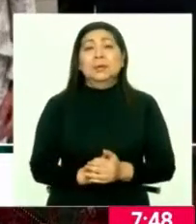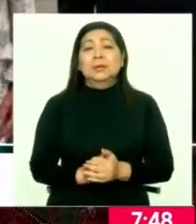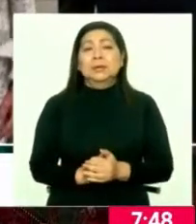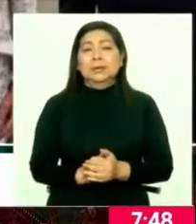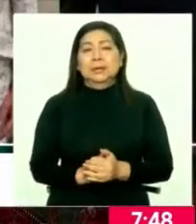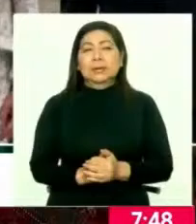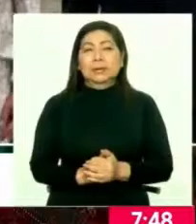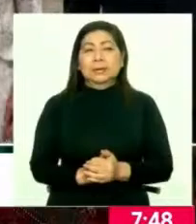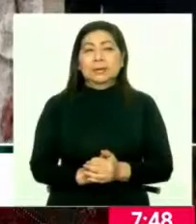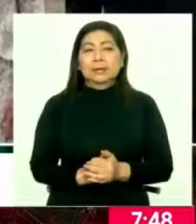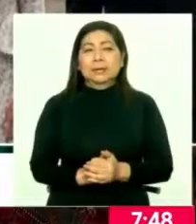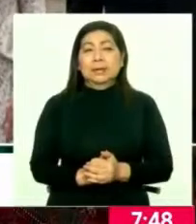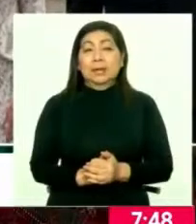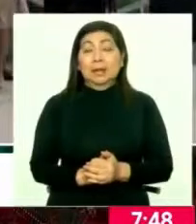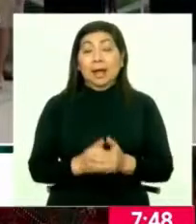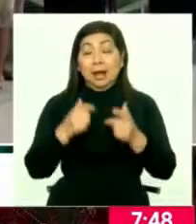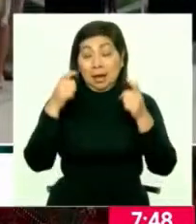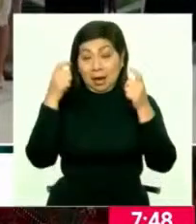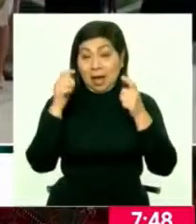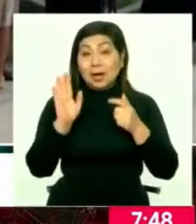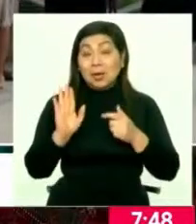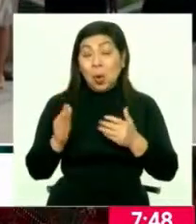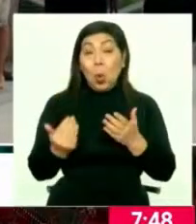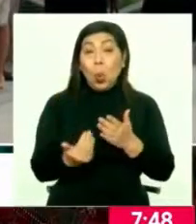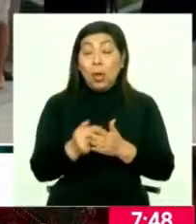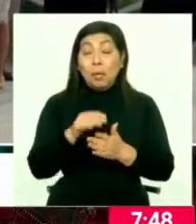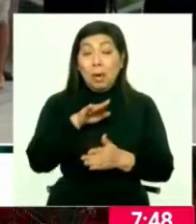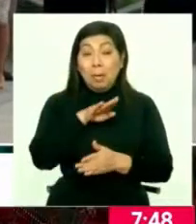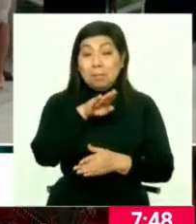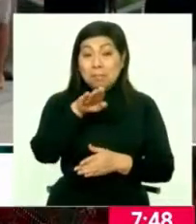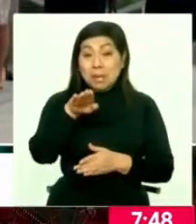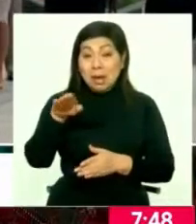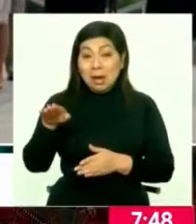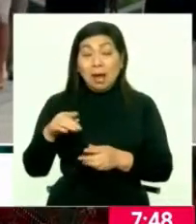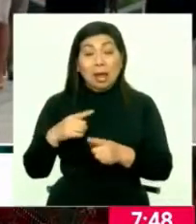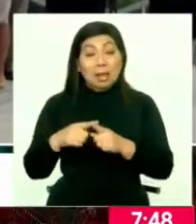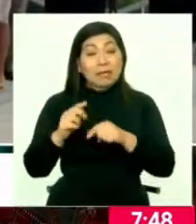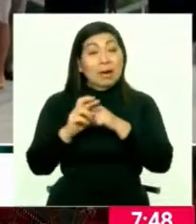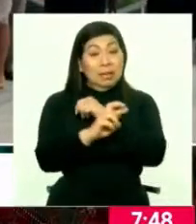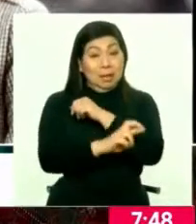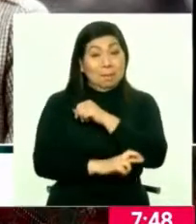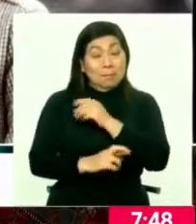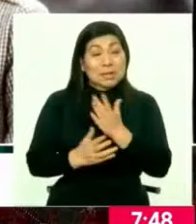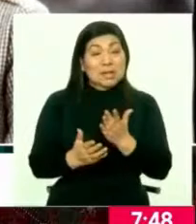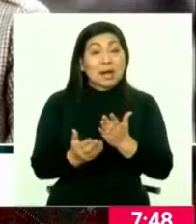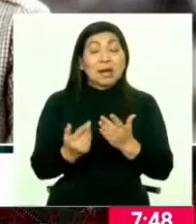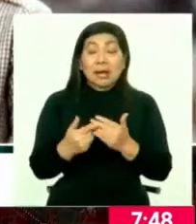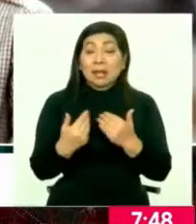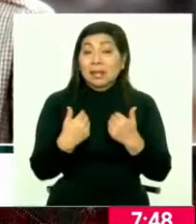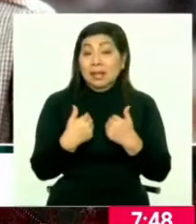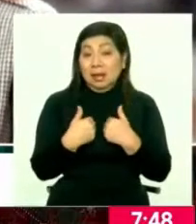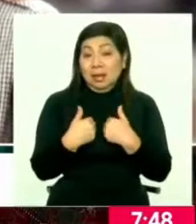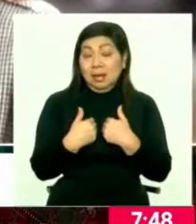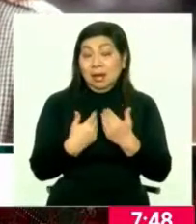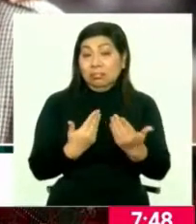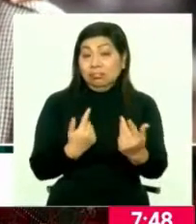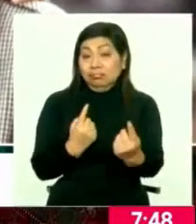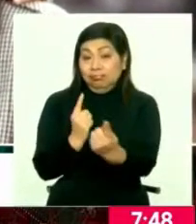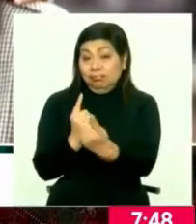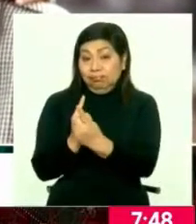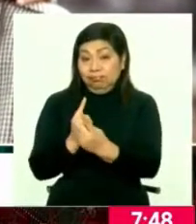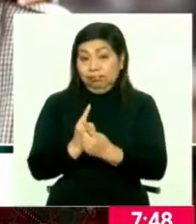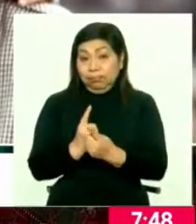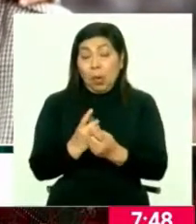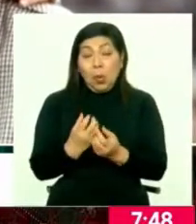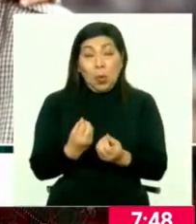que el rey Carlos III tendrá que viajar a los diferentes países sobre los que tiene injerencia directa, un poco